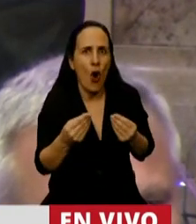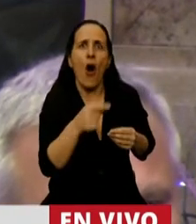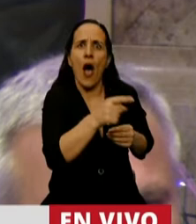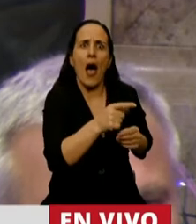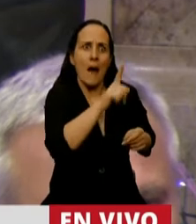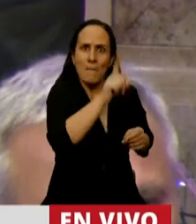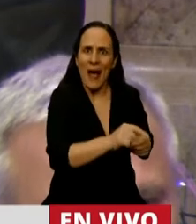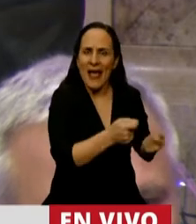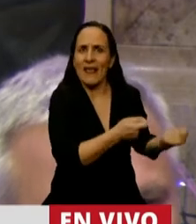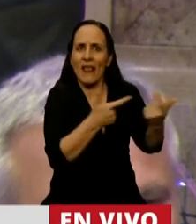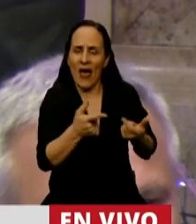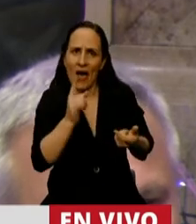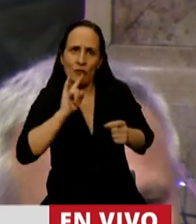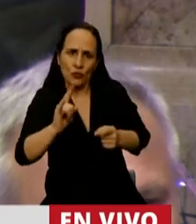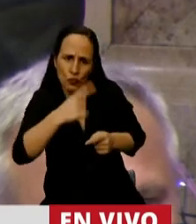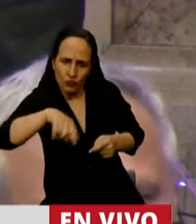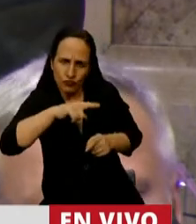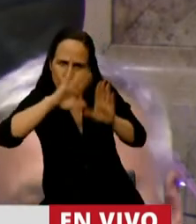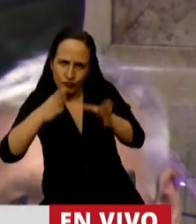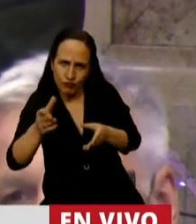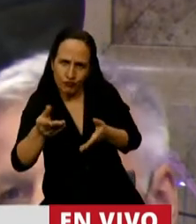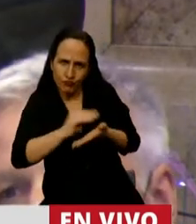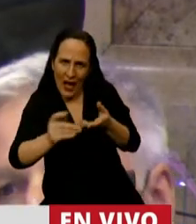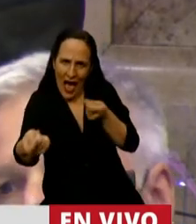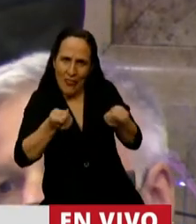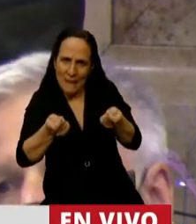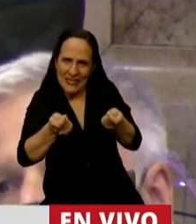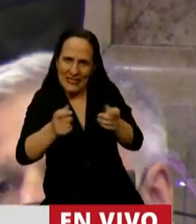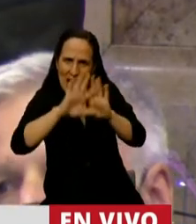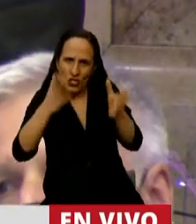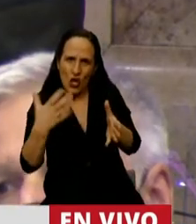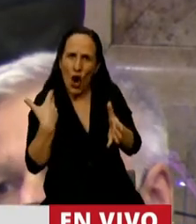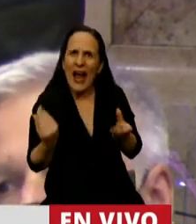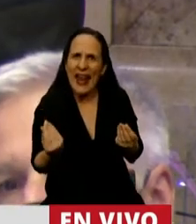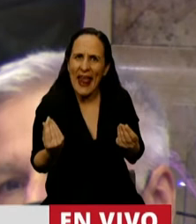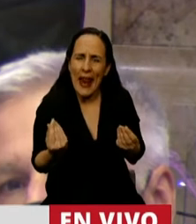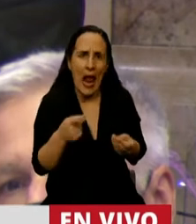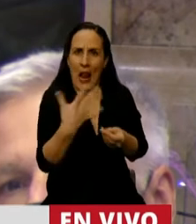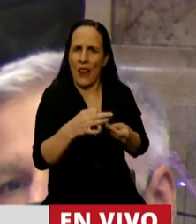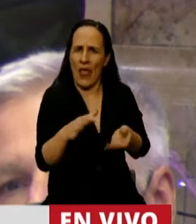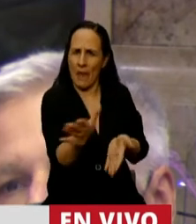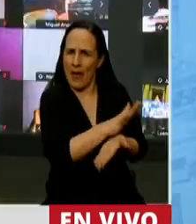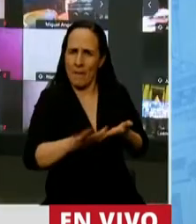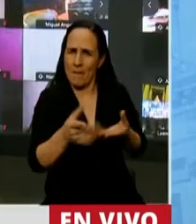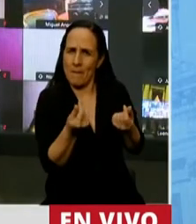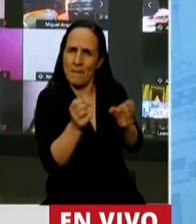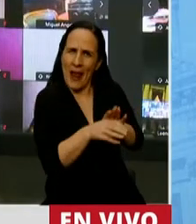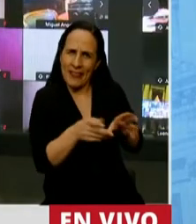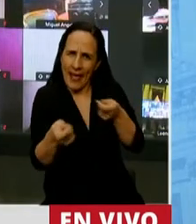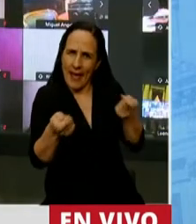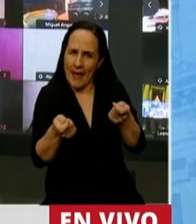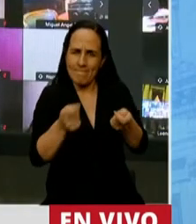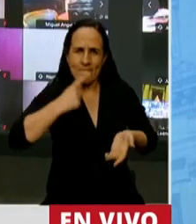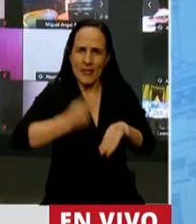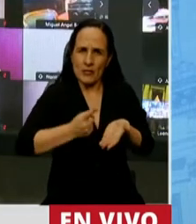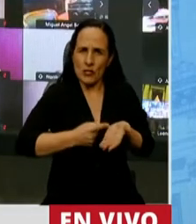de gastos y entrada de la Administración General, que debe ser una garantía de orden y pureza en el manejo del Tesoro y de buen